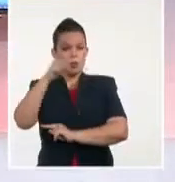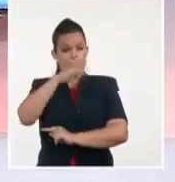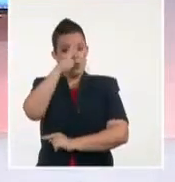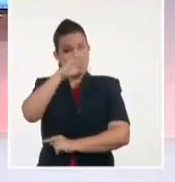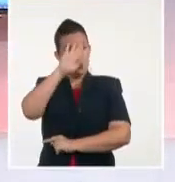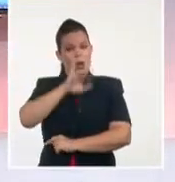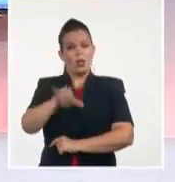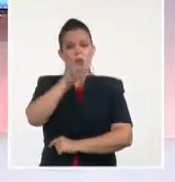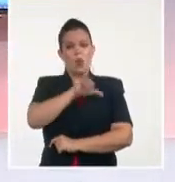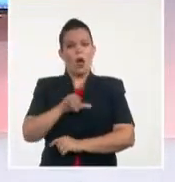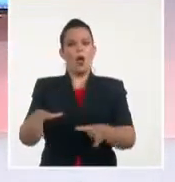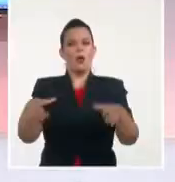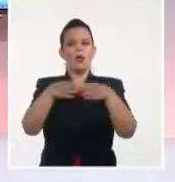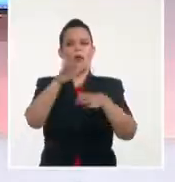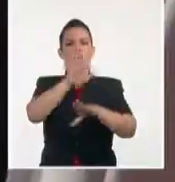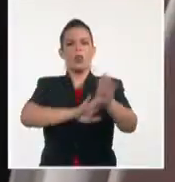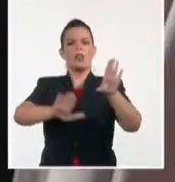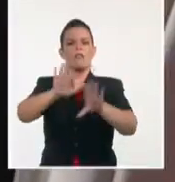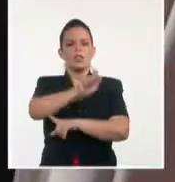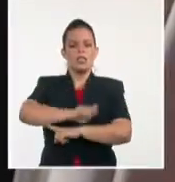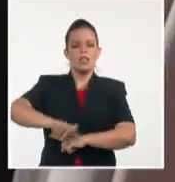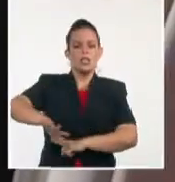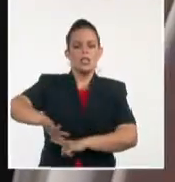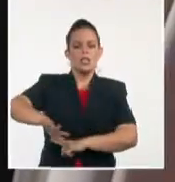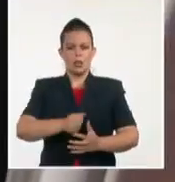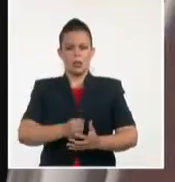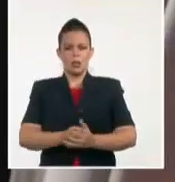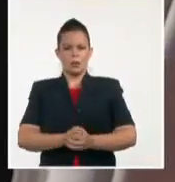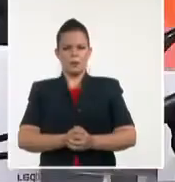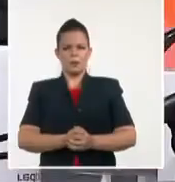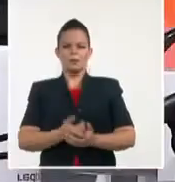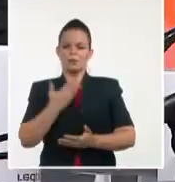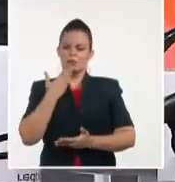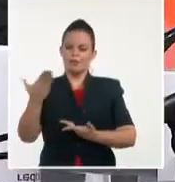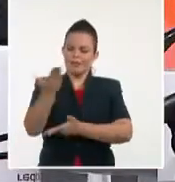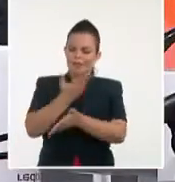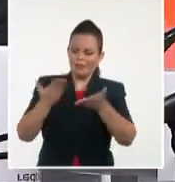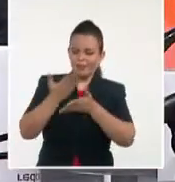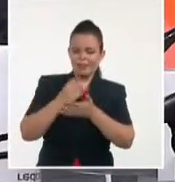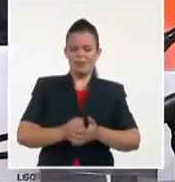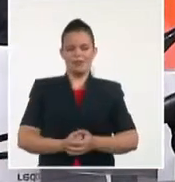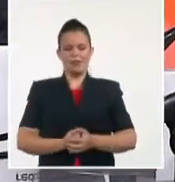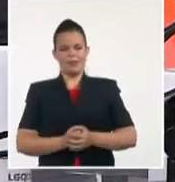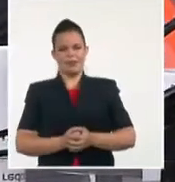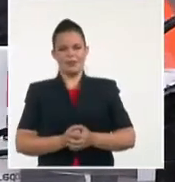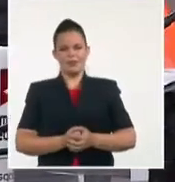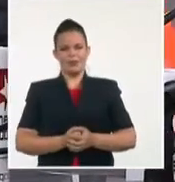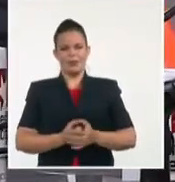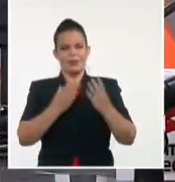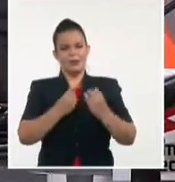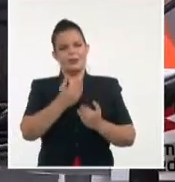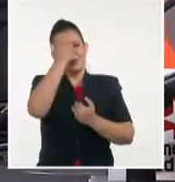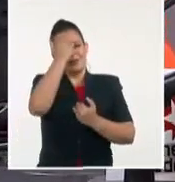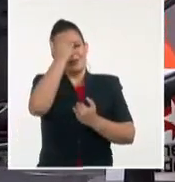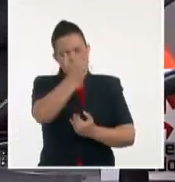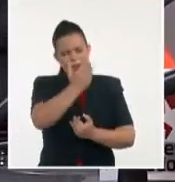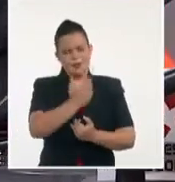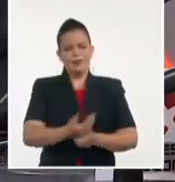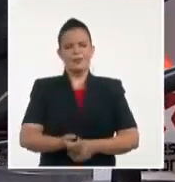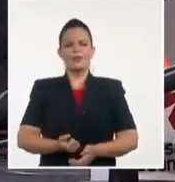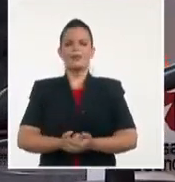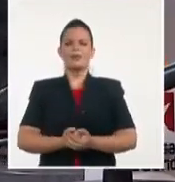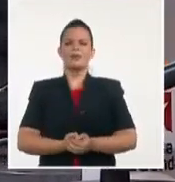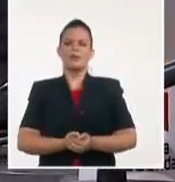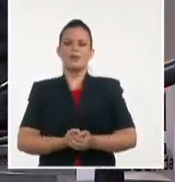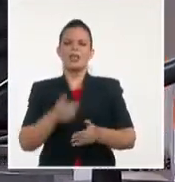Así que, bueno, creo que es bueno haber compartido esto con ustedes. Gracias, Rubiera. Gracias por haber estado con nosotros